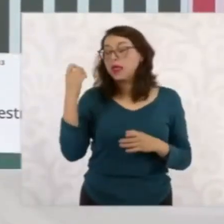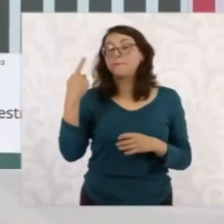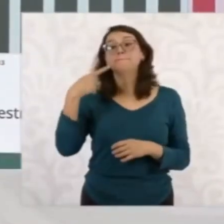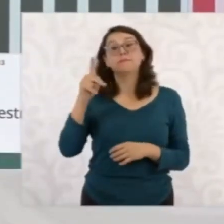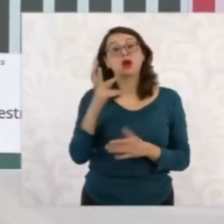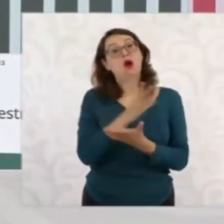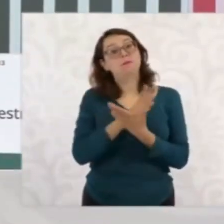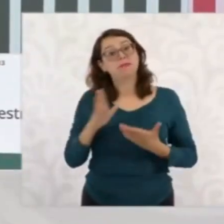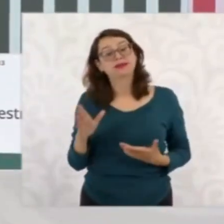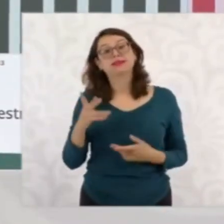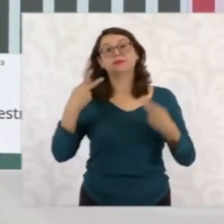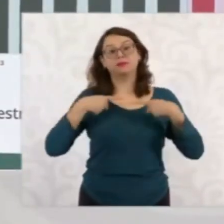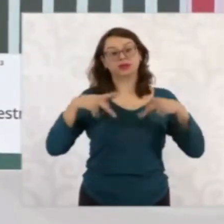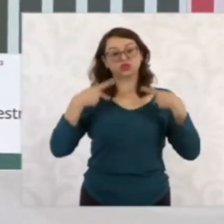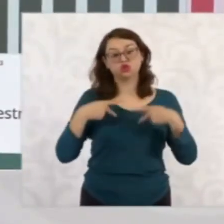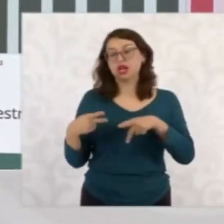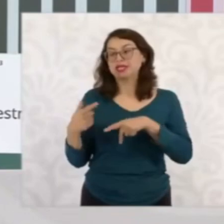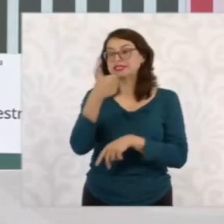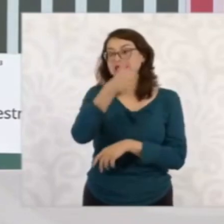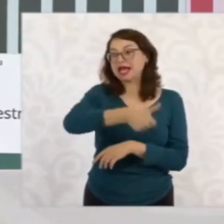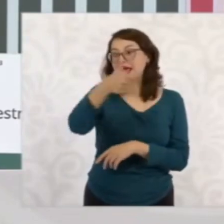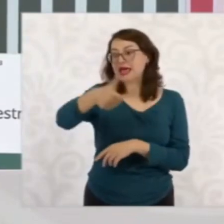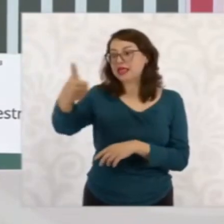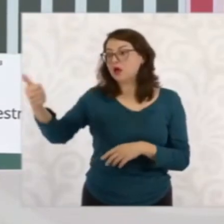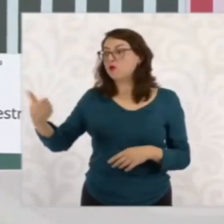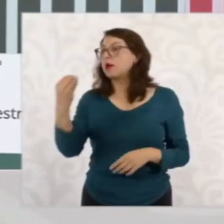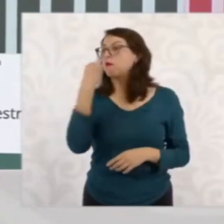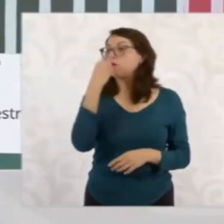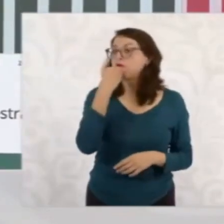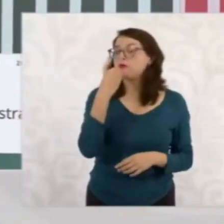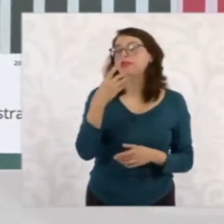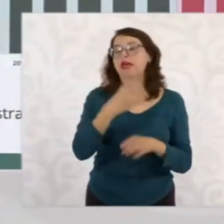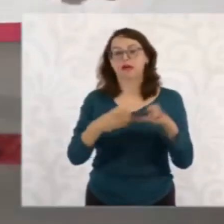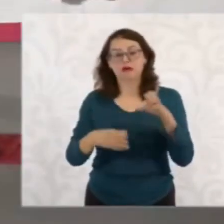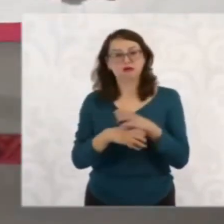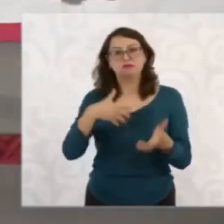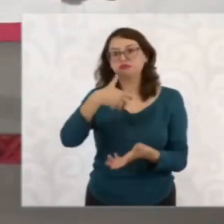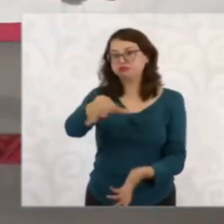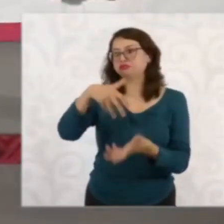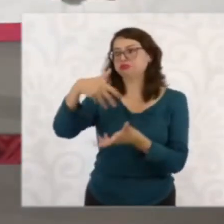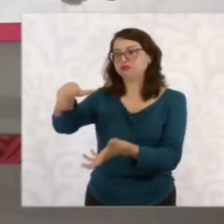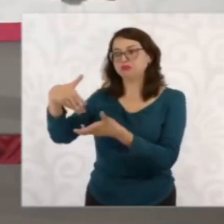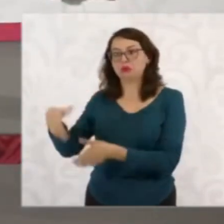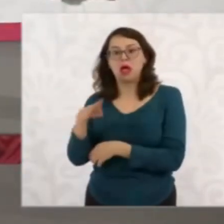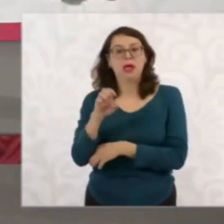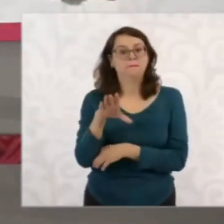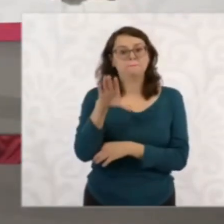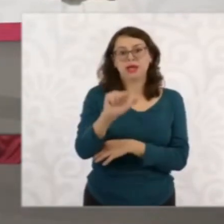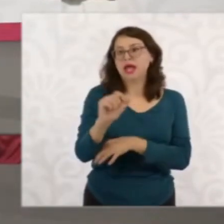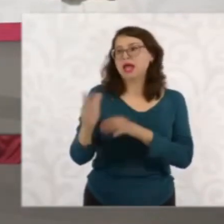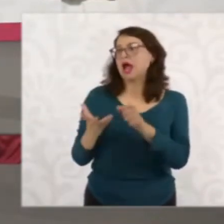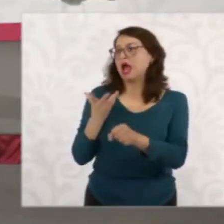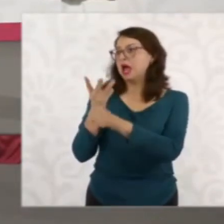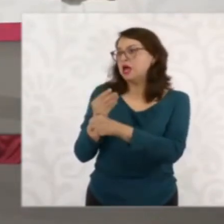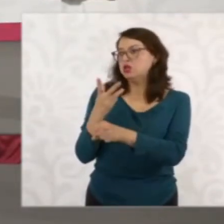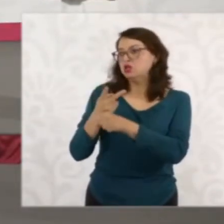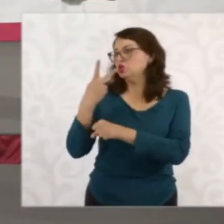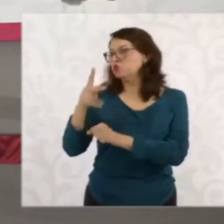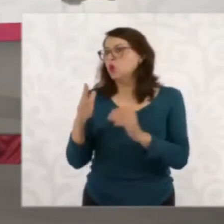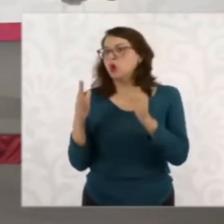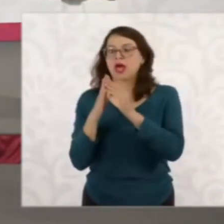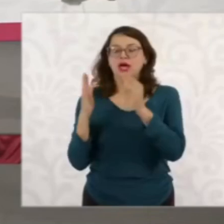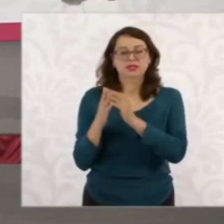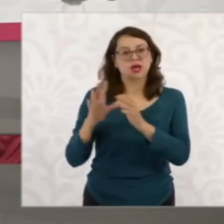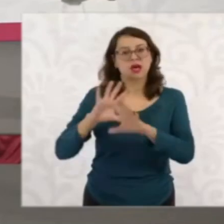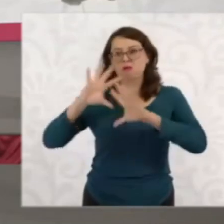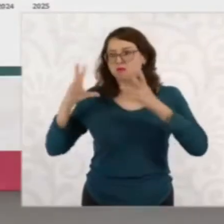que se les ha estado dando, desde despensas, enseres, etcétera, ¿no? Las becas, las reconstrucciones. La siguiente, por favor.